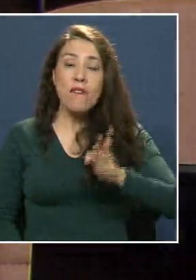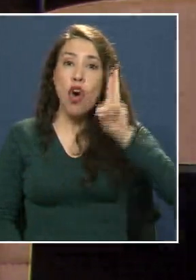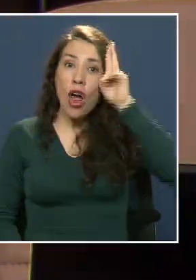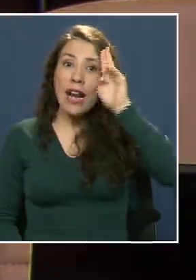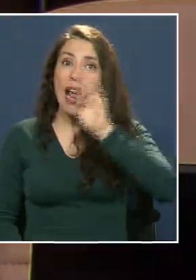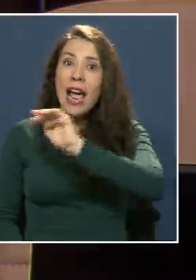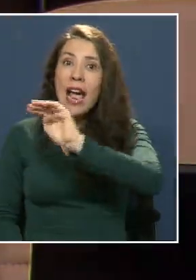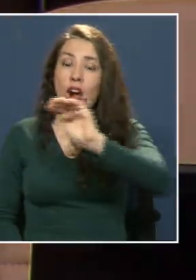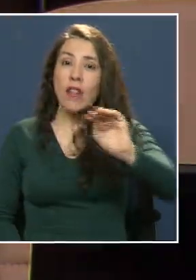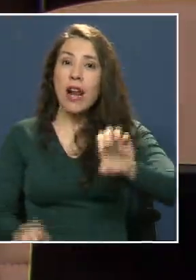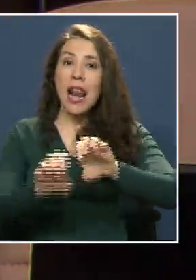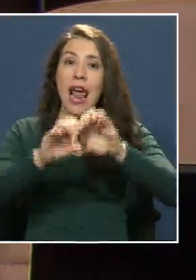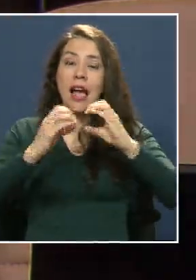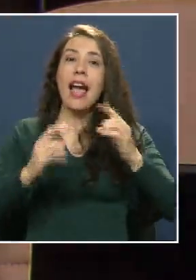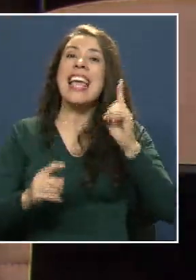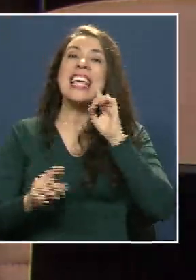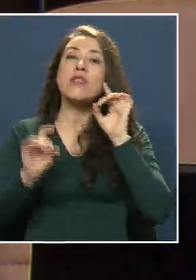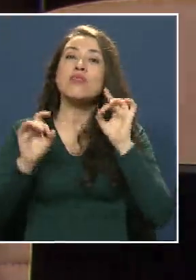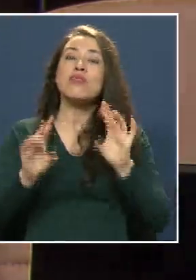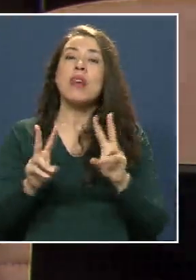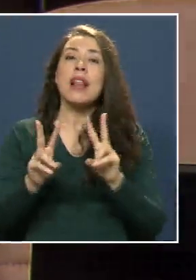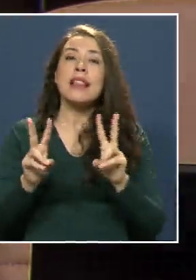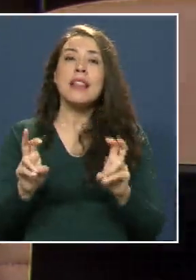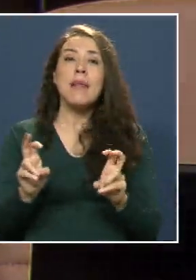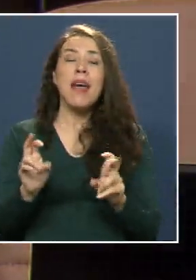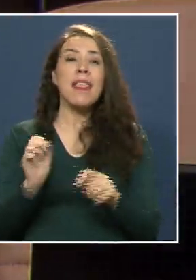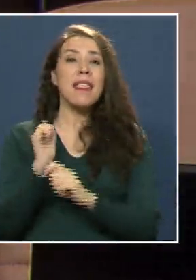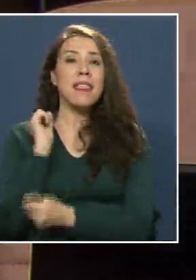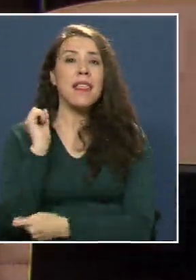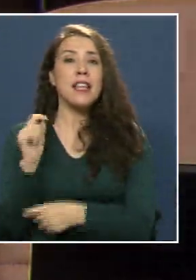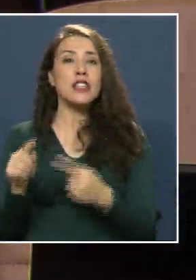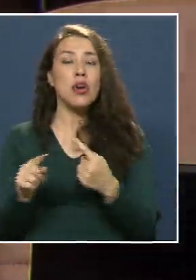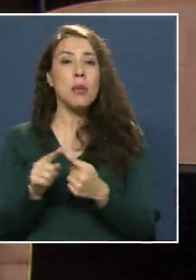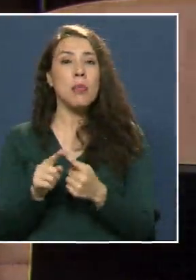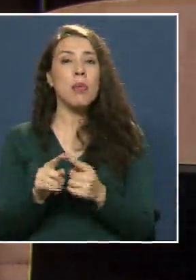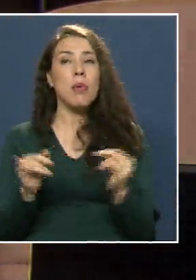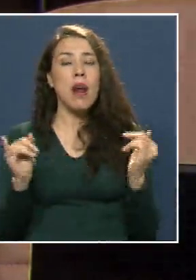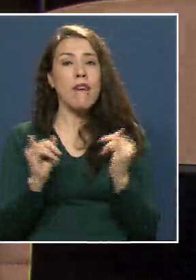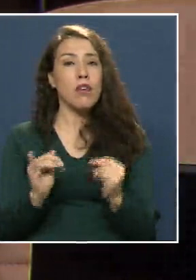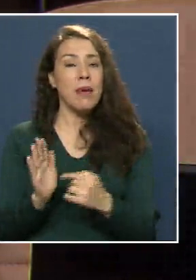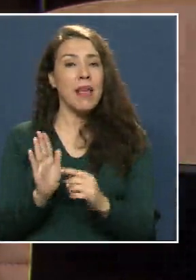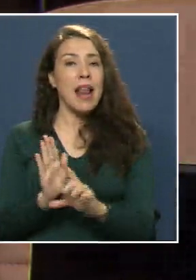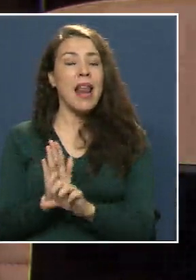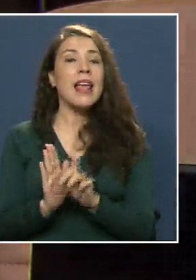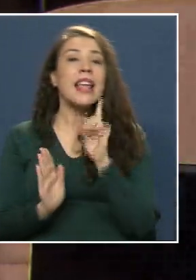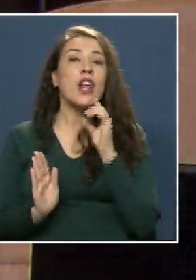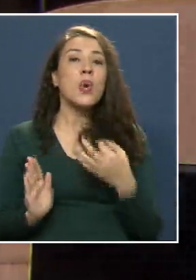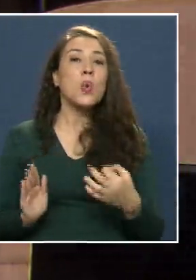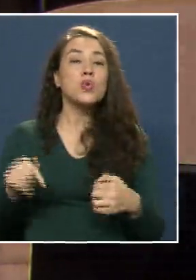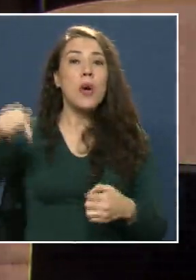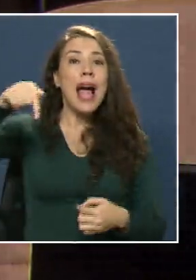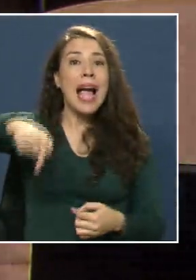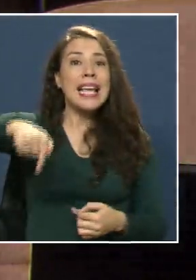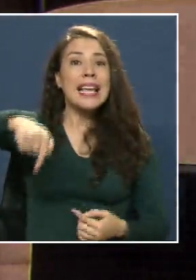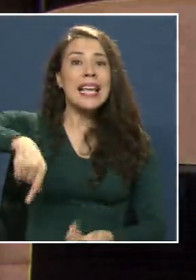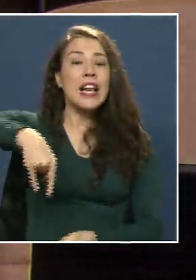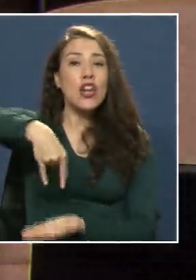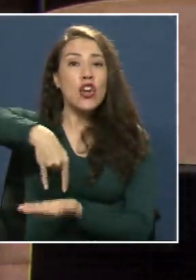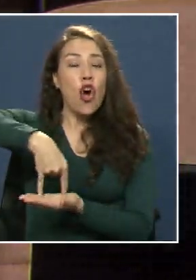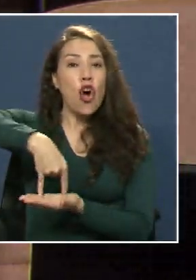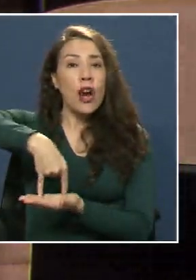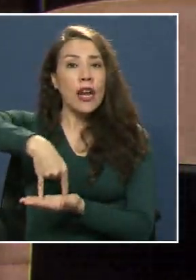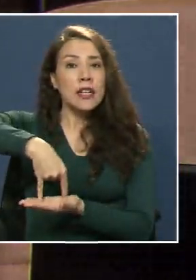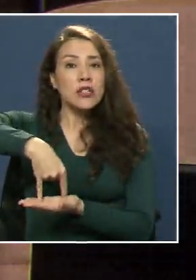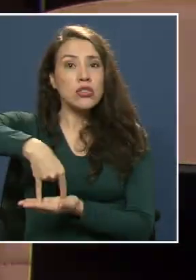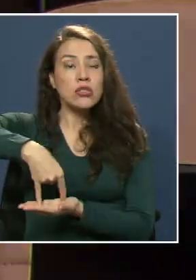esta Cámara que quienes fijamos las fuentes formales del derecho mediante una de sus expresiones, que es la ley, es justamente el Congreso Nacional en esta